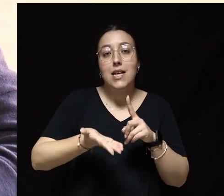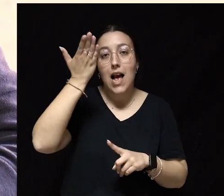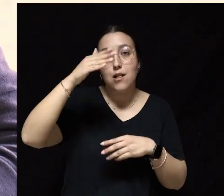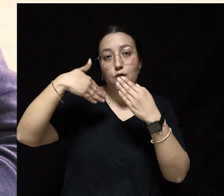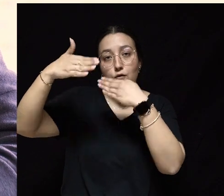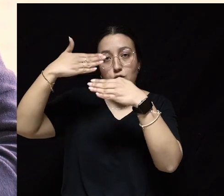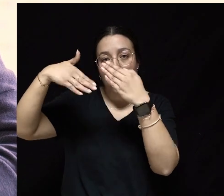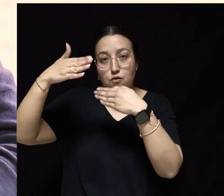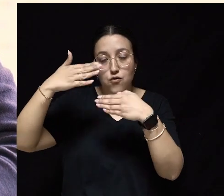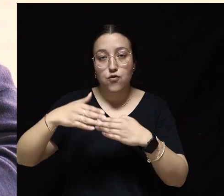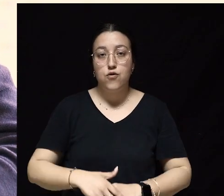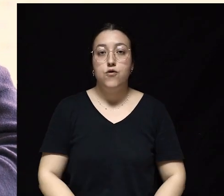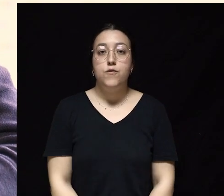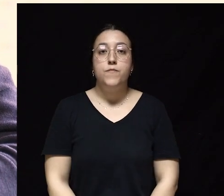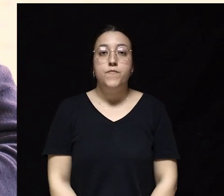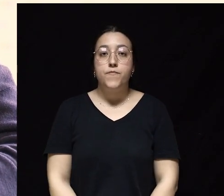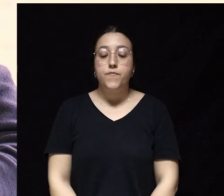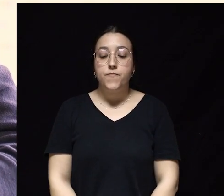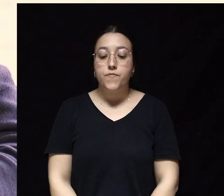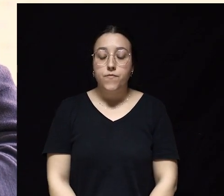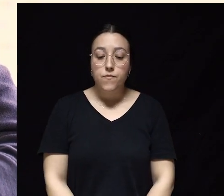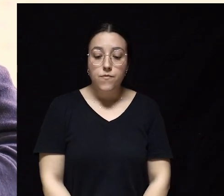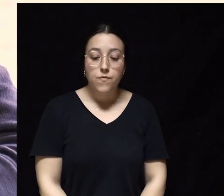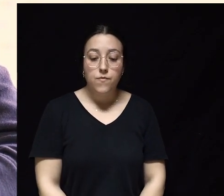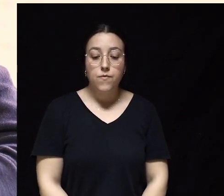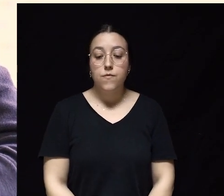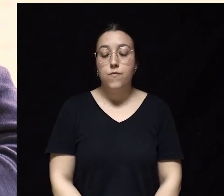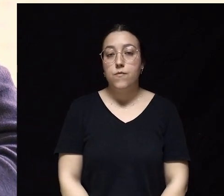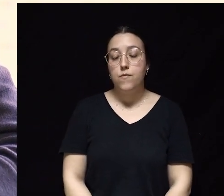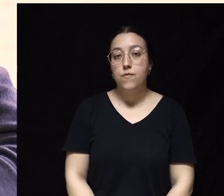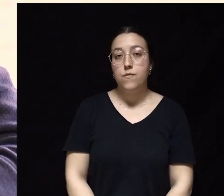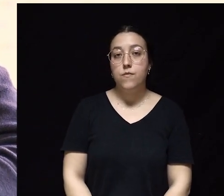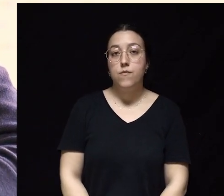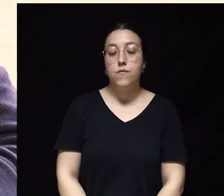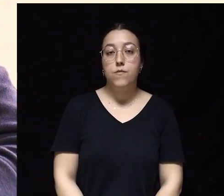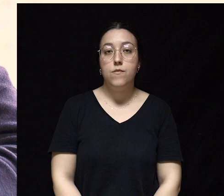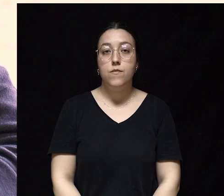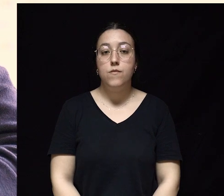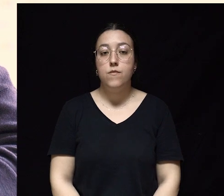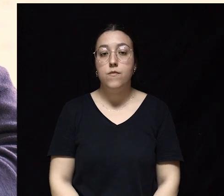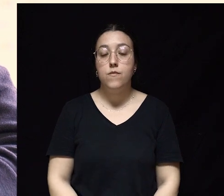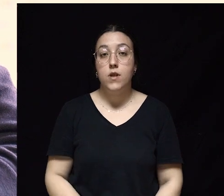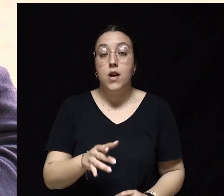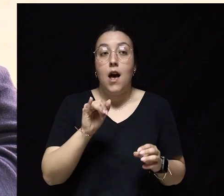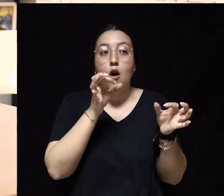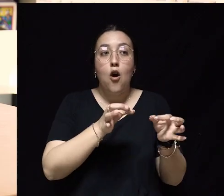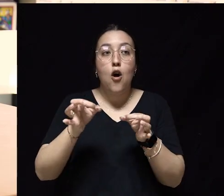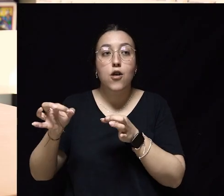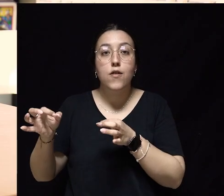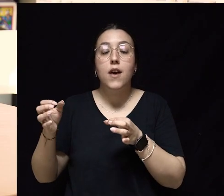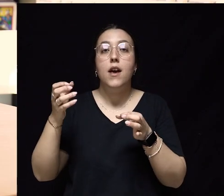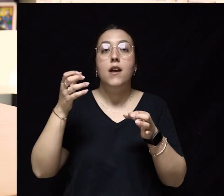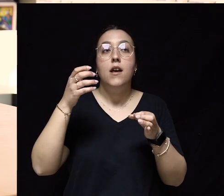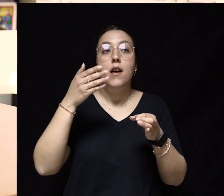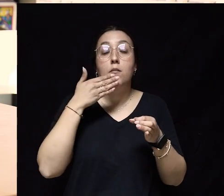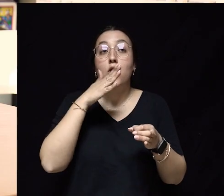hay centros que ya tienen aula de 2 años, con lo cual los niños empiezan a socializar y a saber lo que es el centro